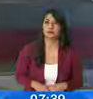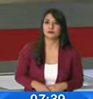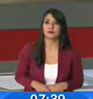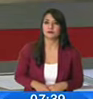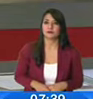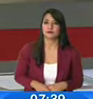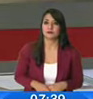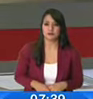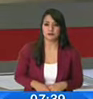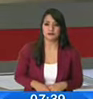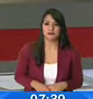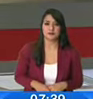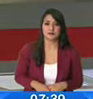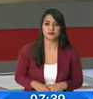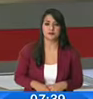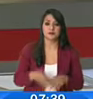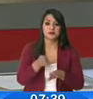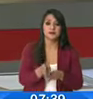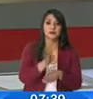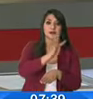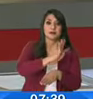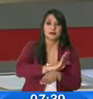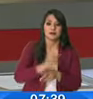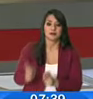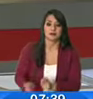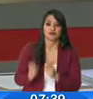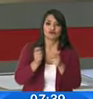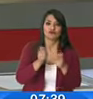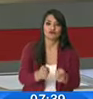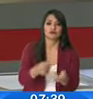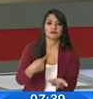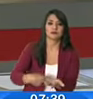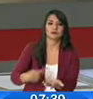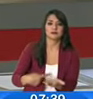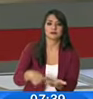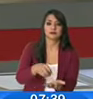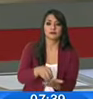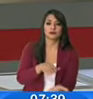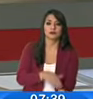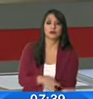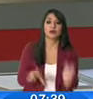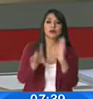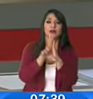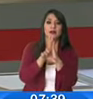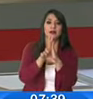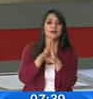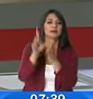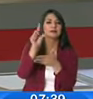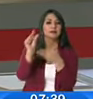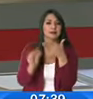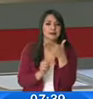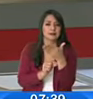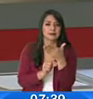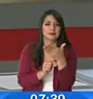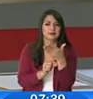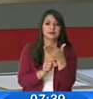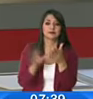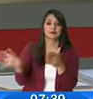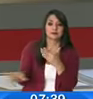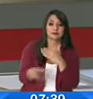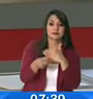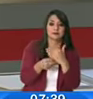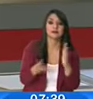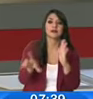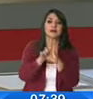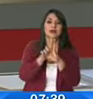Aldaz. En la Asamblea Nacional fue presentado para su debate el proyecto de ley de transparencia fiscal, que podría ser el complemento del proyecto de ley